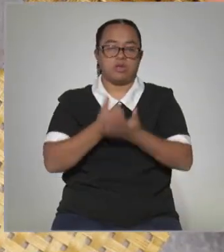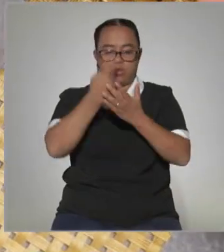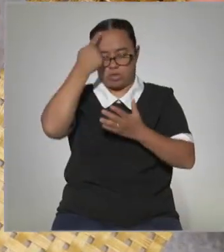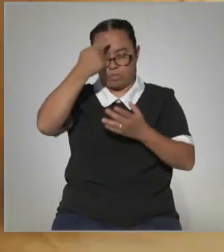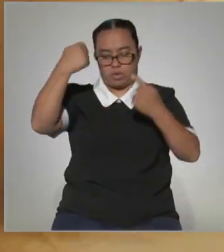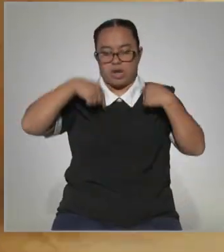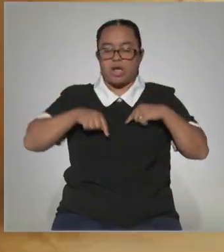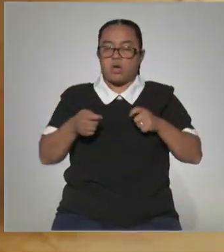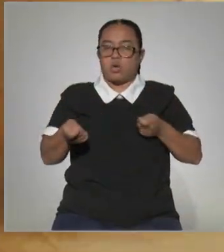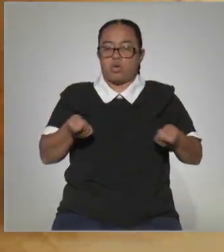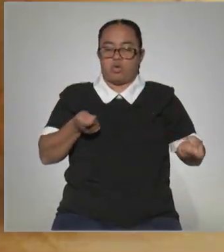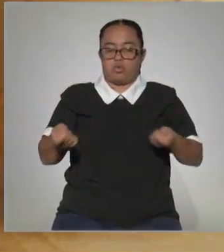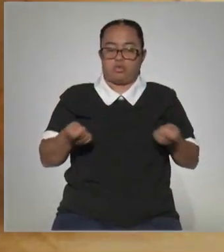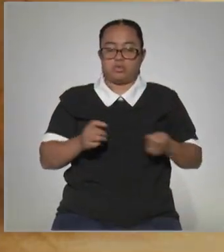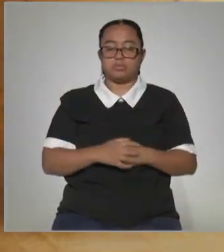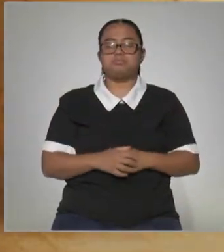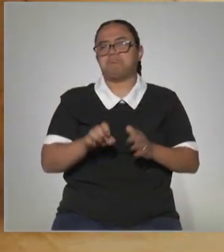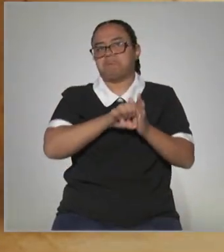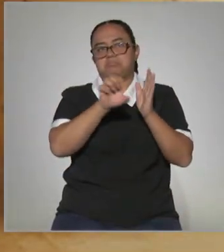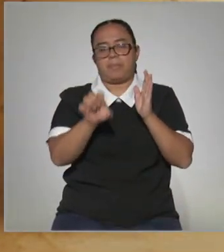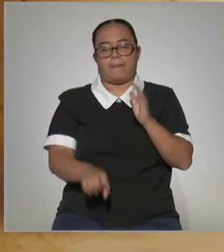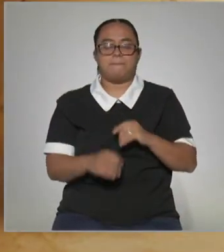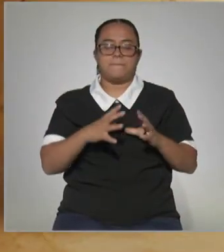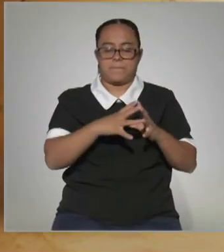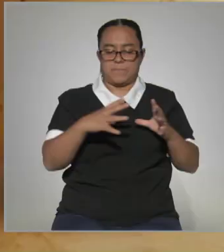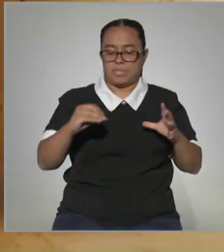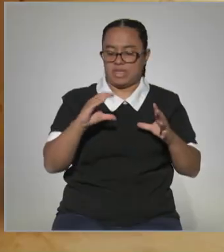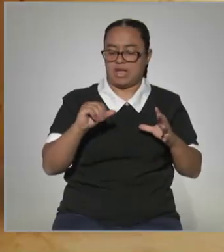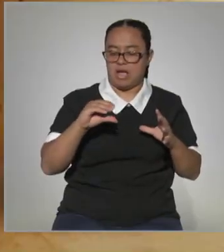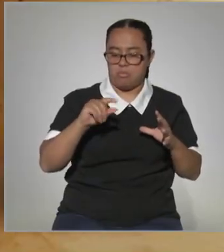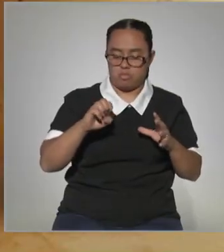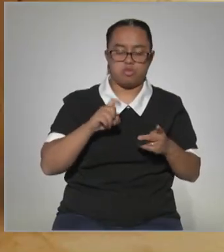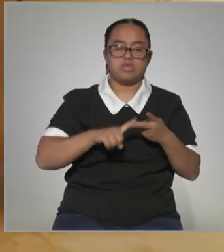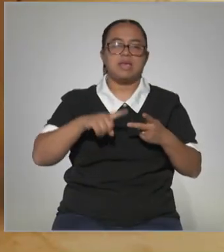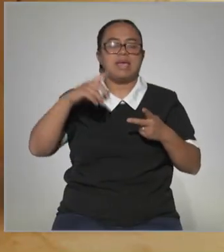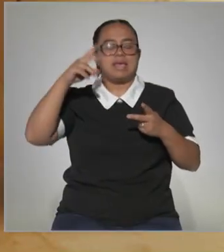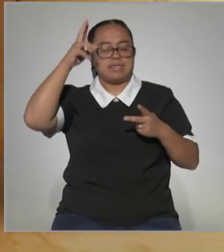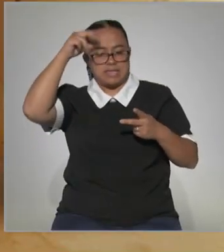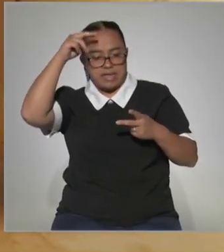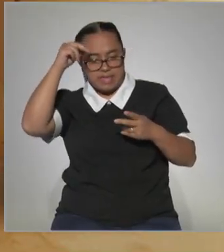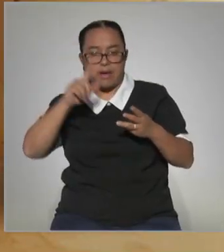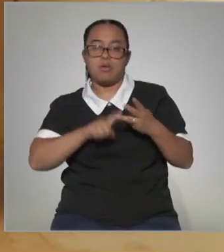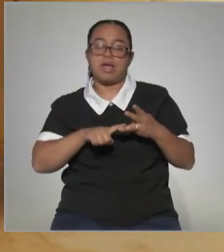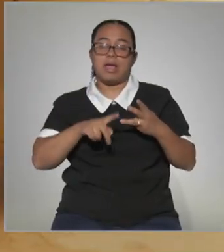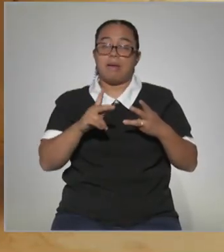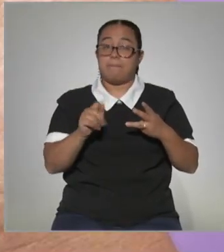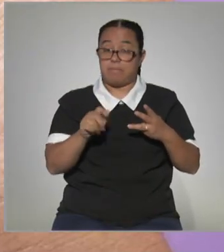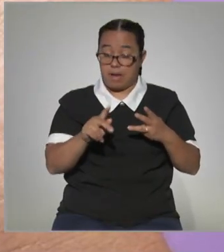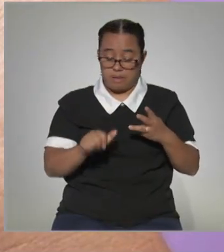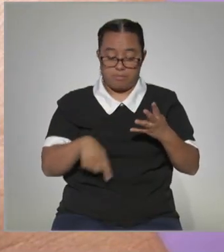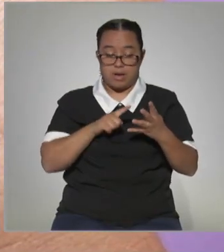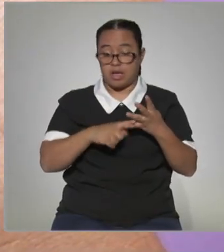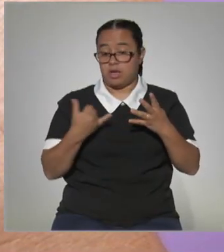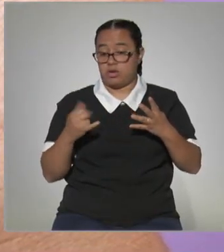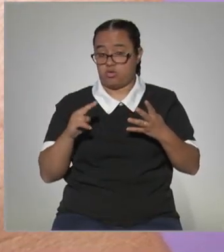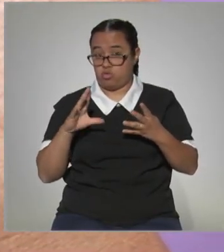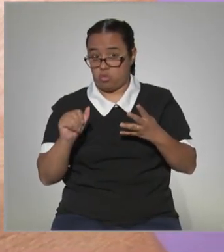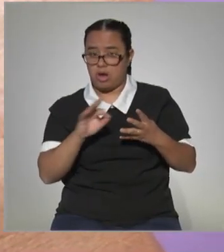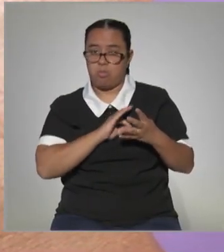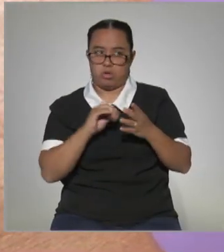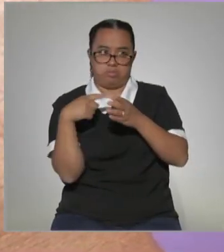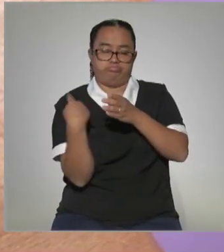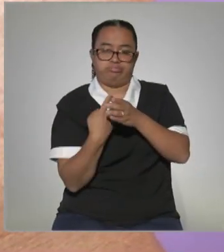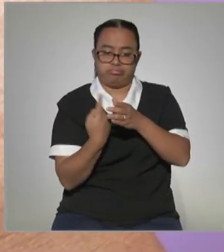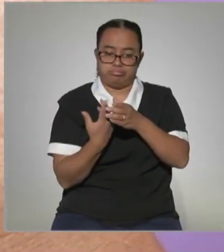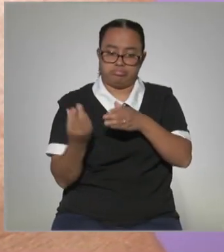sistema nervioso, un tubérculo como puede ser camote, puede ser zanahoria, puede ser papa, puede ser yuca, y le